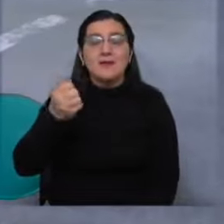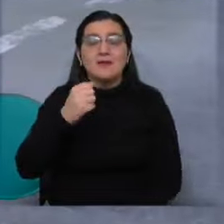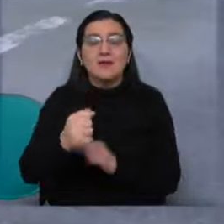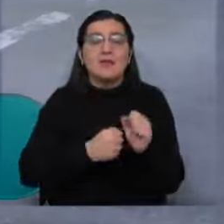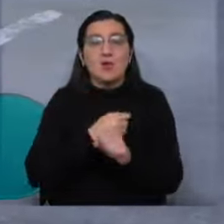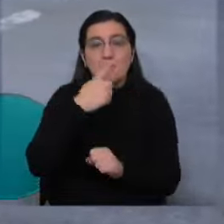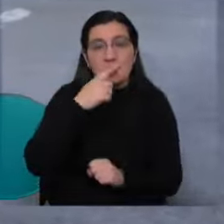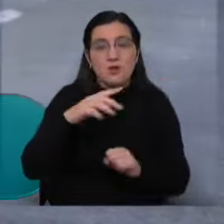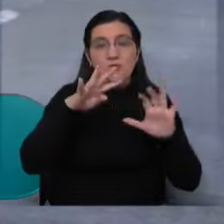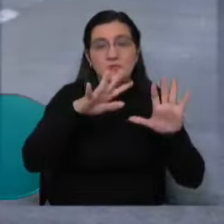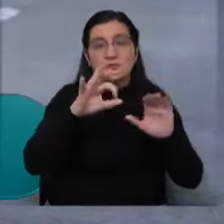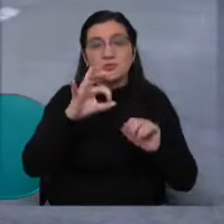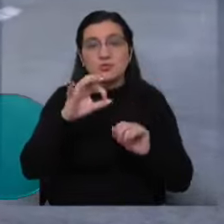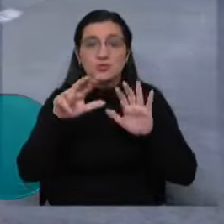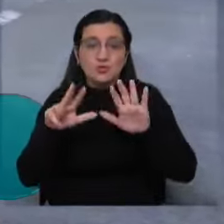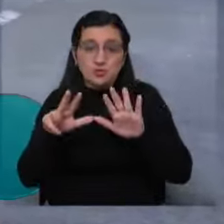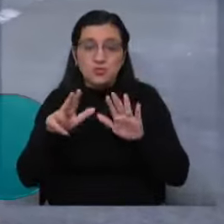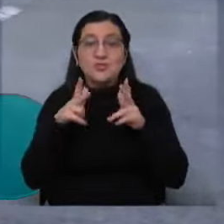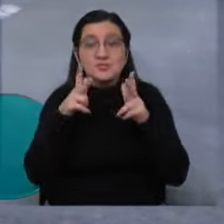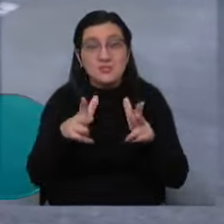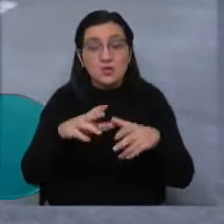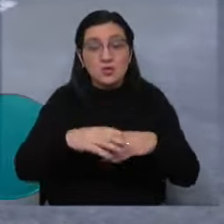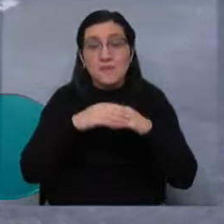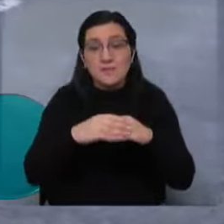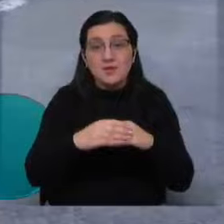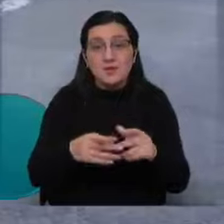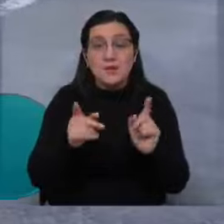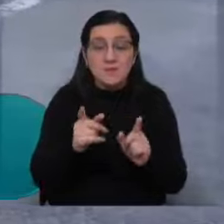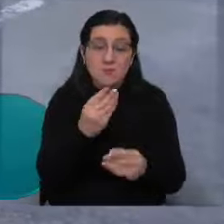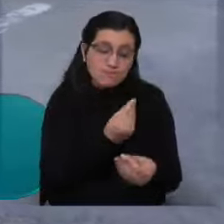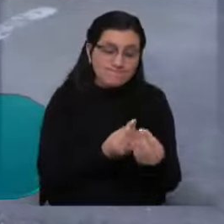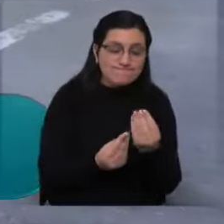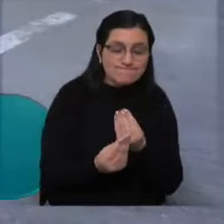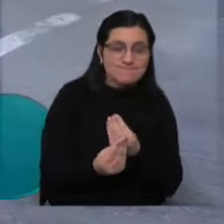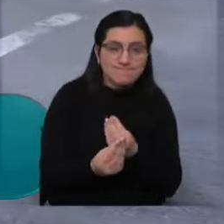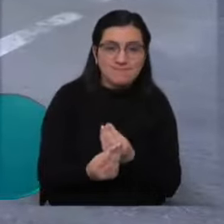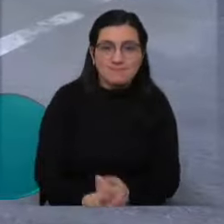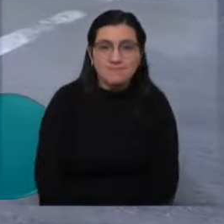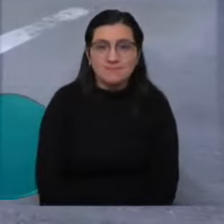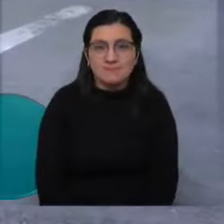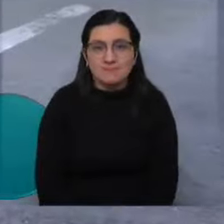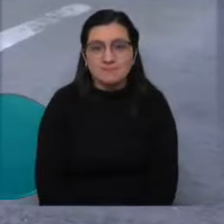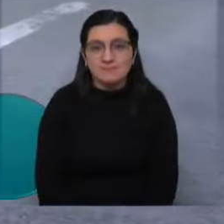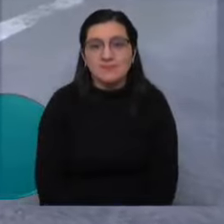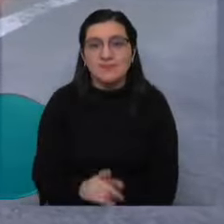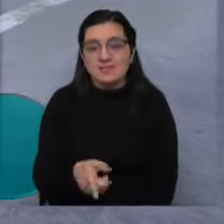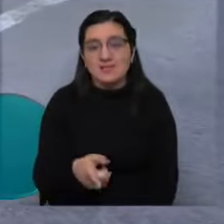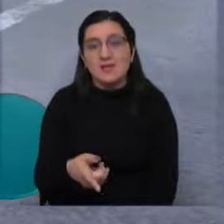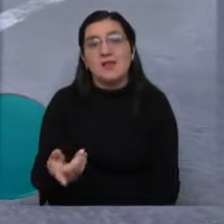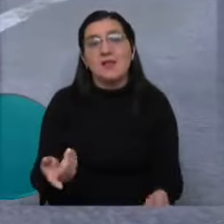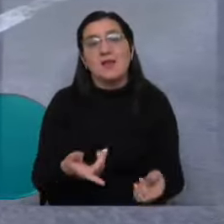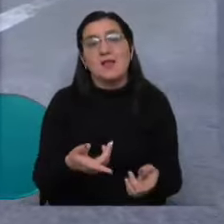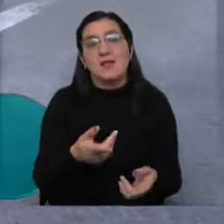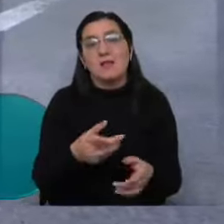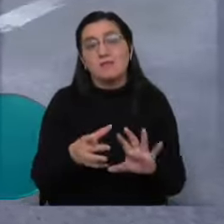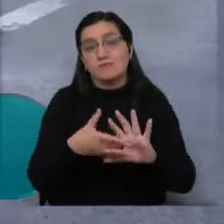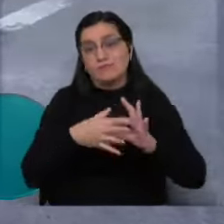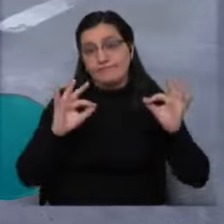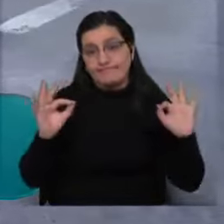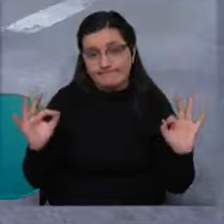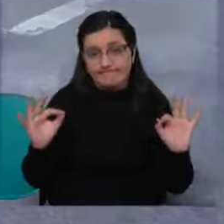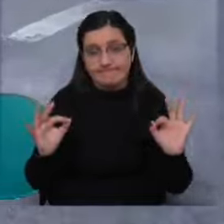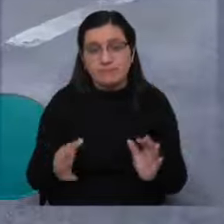atual payupanqui decía que un amigo Era uno mismo en el cuero del otro Esa era la denominación que él tenía